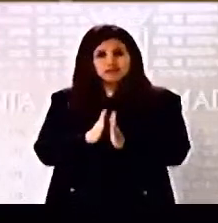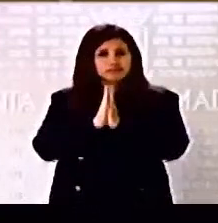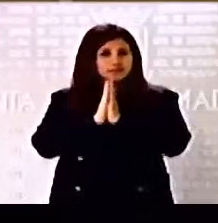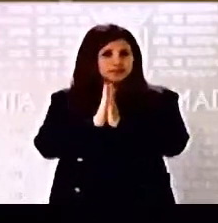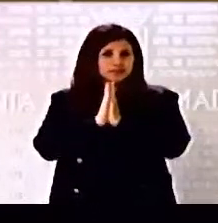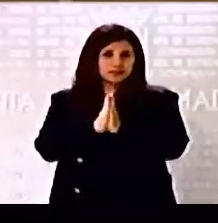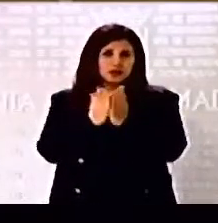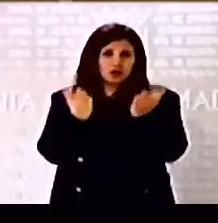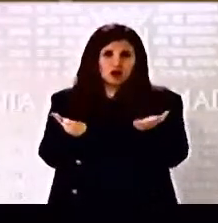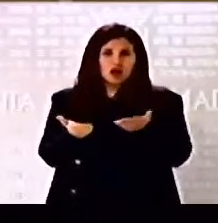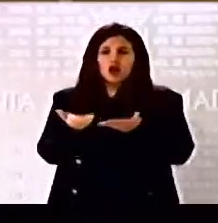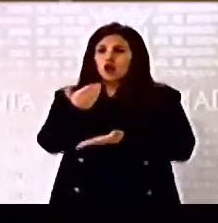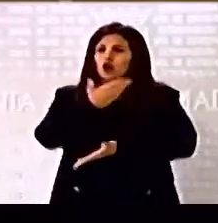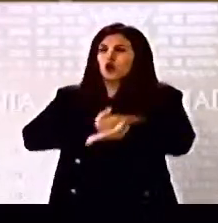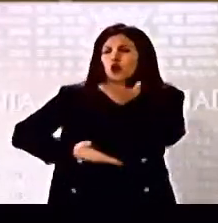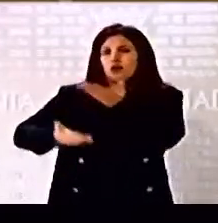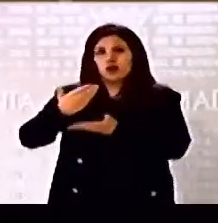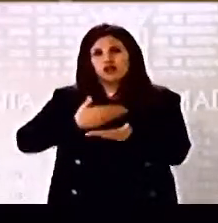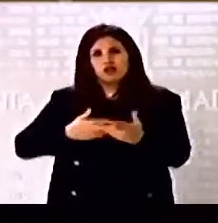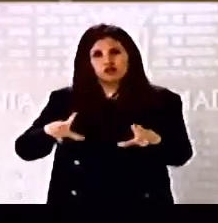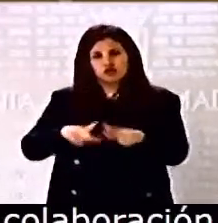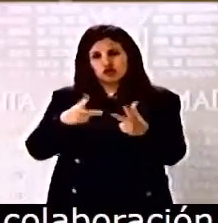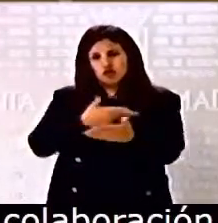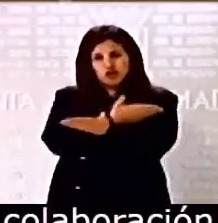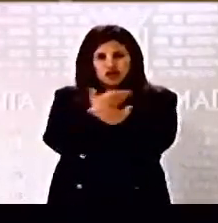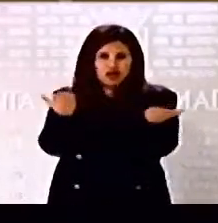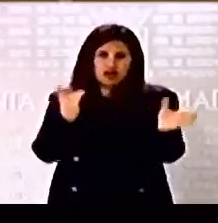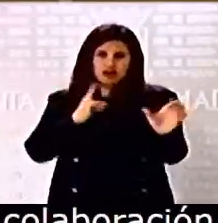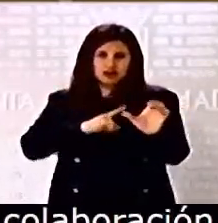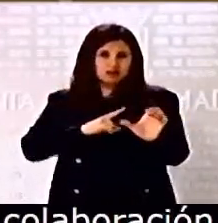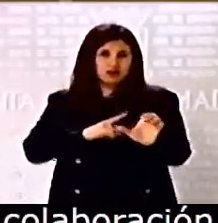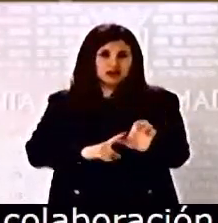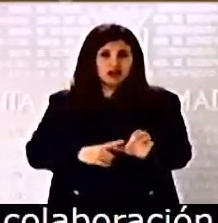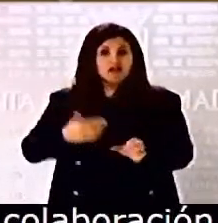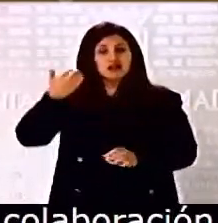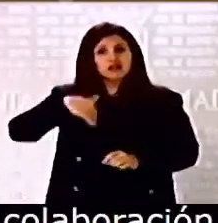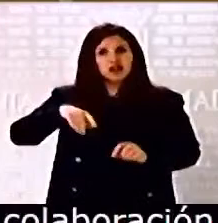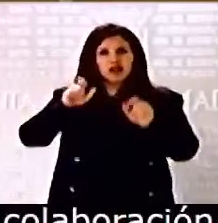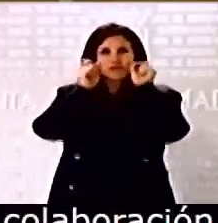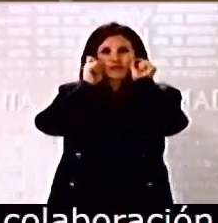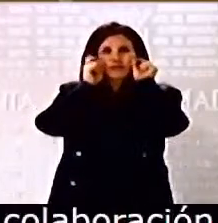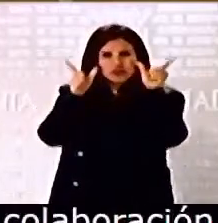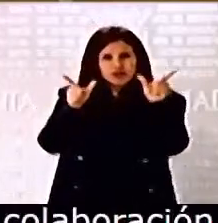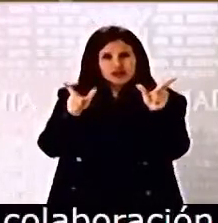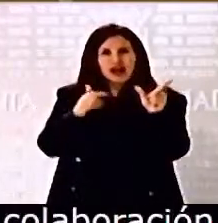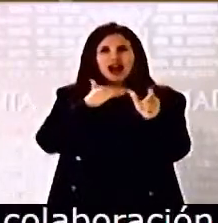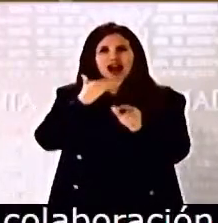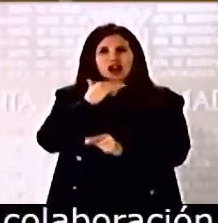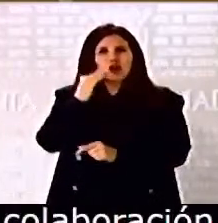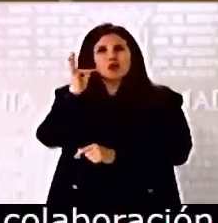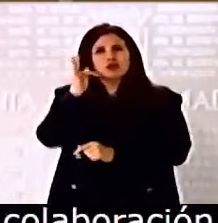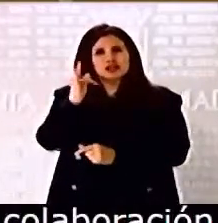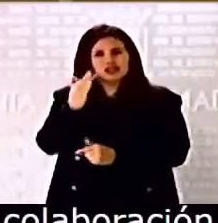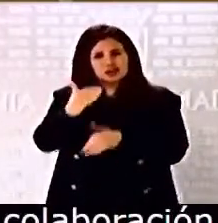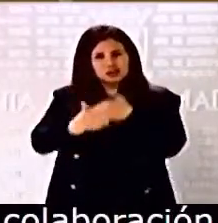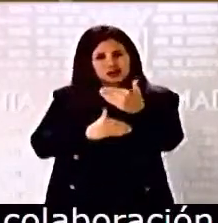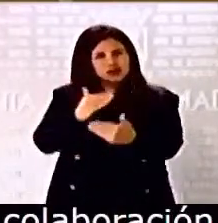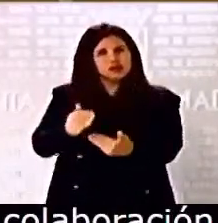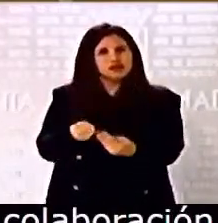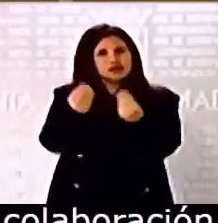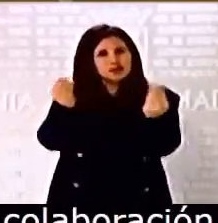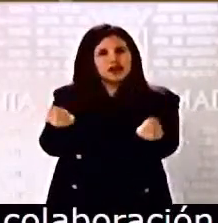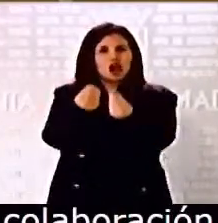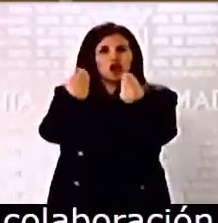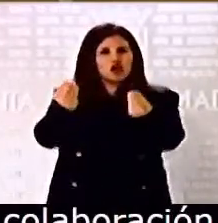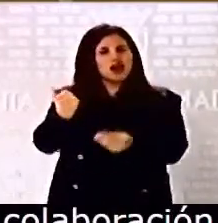la colaboración de toda la sociedad extremeña. Estamos viendo luz al final del túnel. Aprovechemos